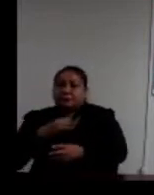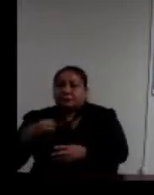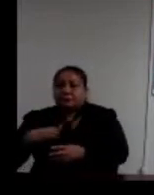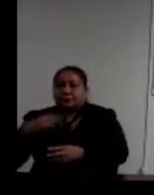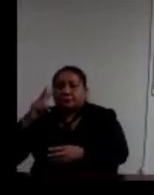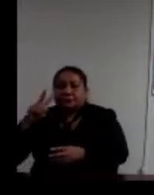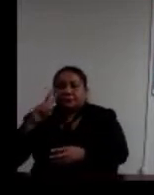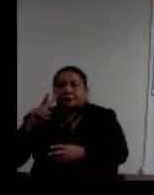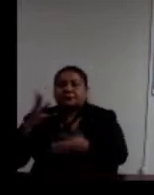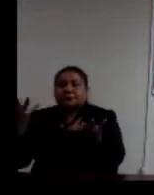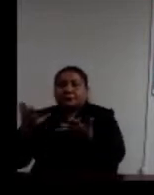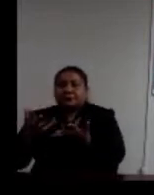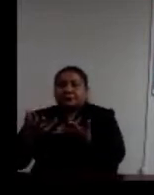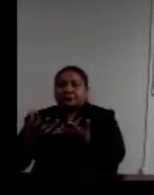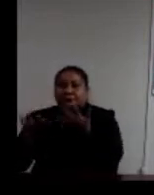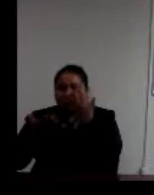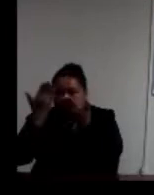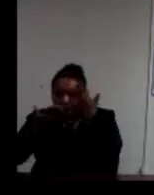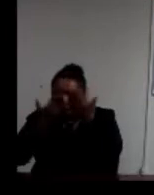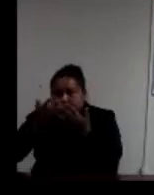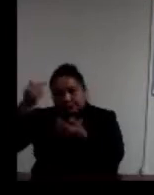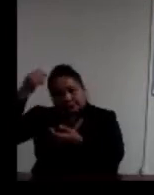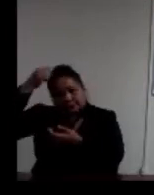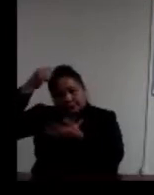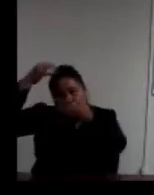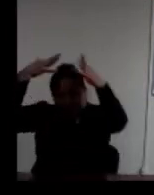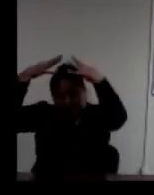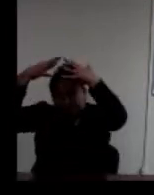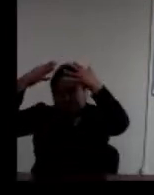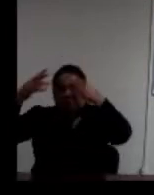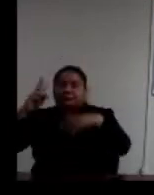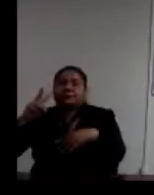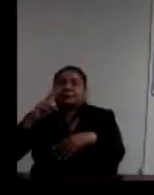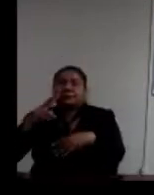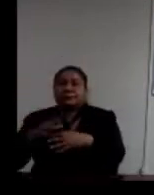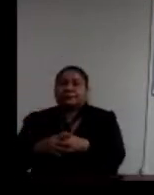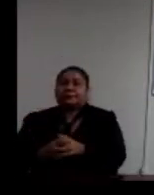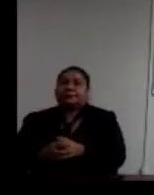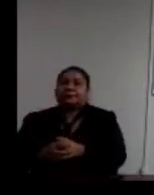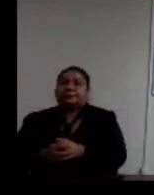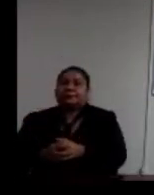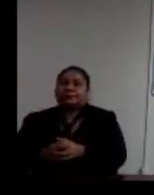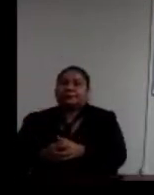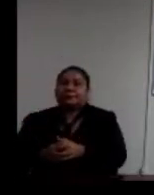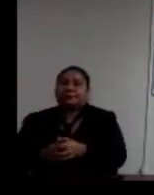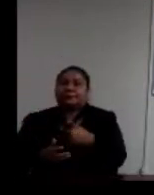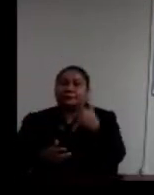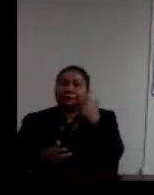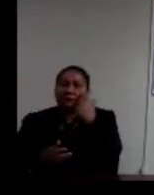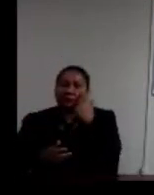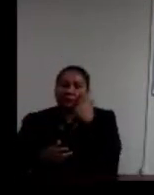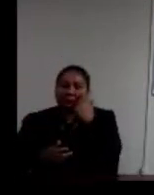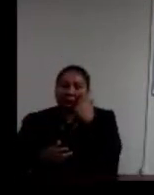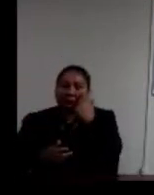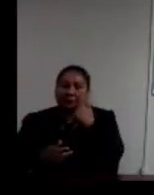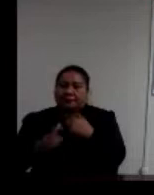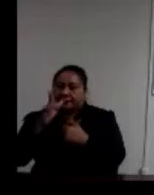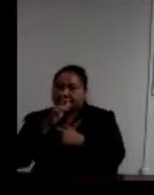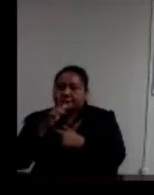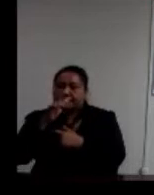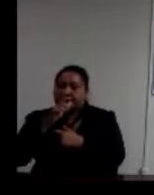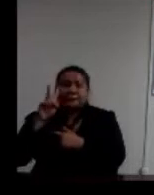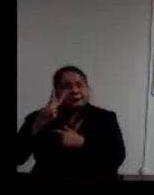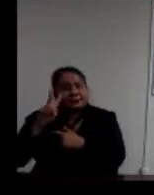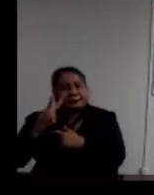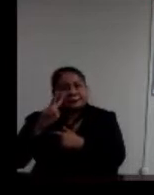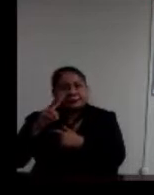un electroencefalograma. ¿Para qué? Por si existen descargas en este centro, en este área específica del lenguaje que se